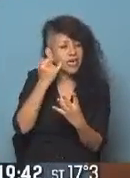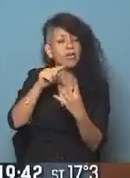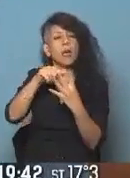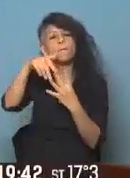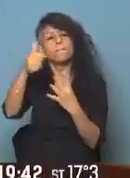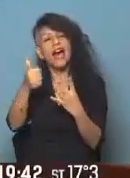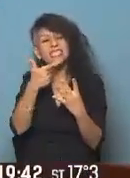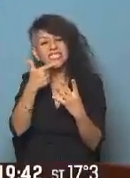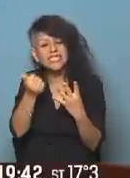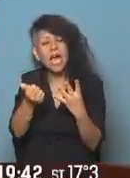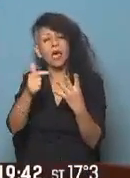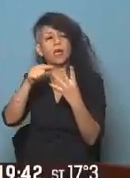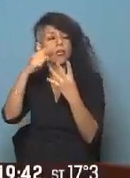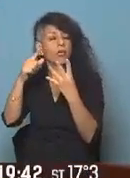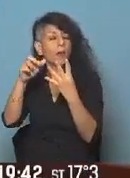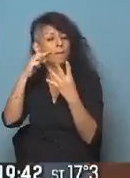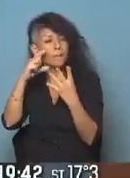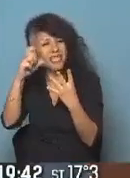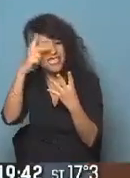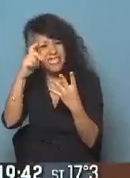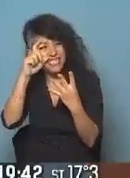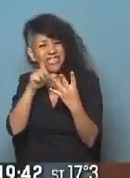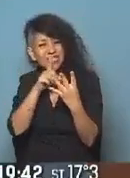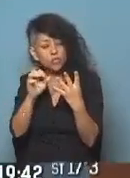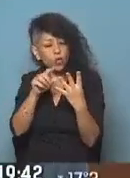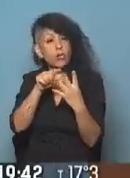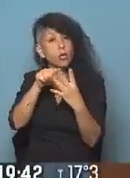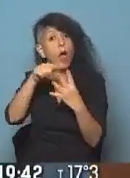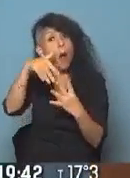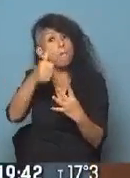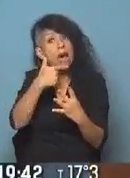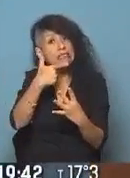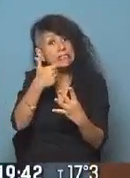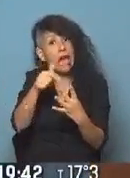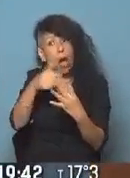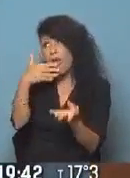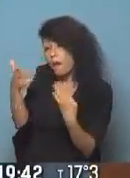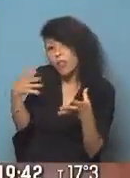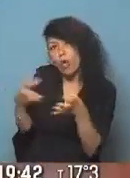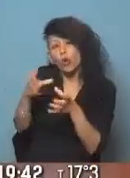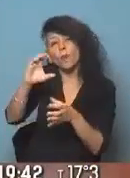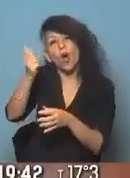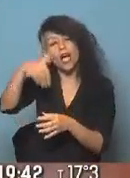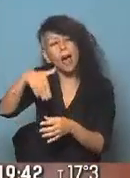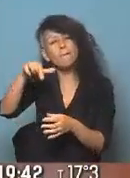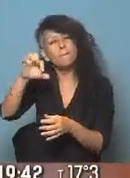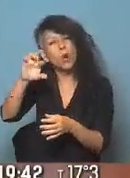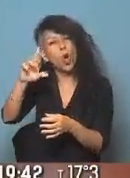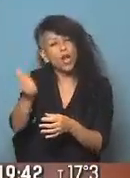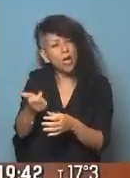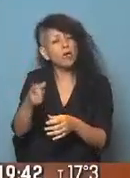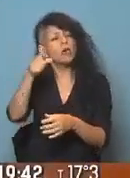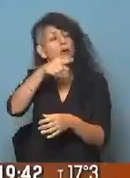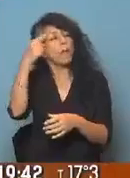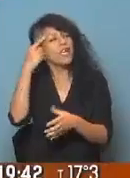ahora dialogando con sectores más cercanos, por ejemplo, a la Cámpora en estas horas. ¿Cree que hay una posibilidad de unidad total del PJ o el kirchnerismo va a estar por